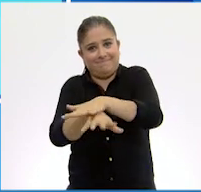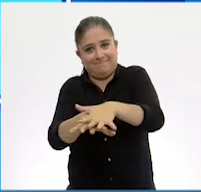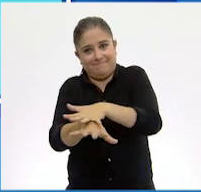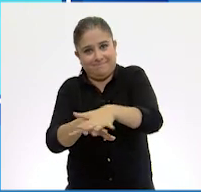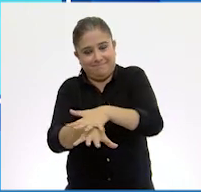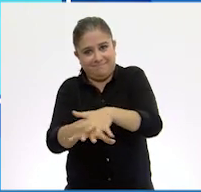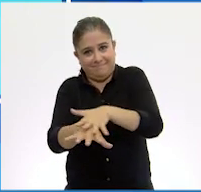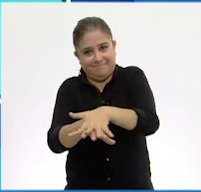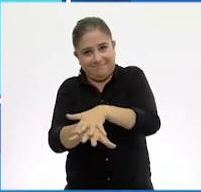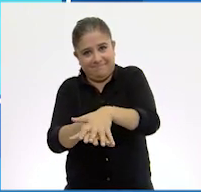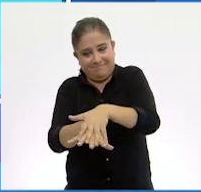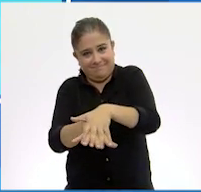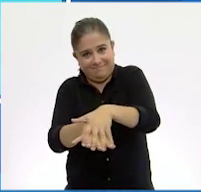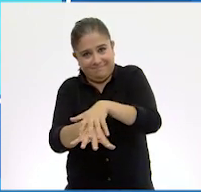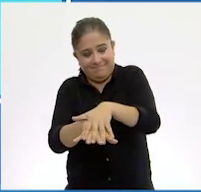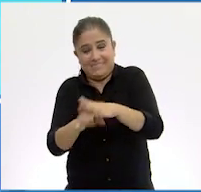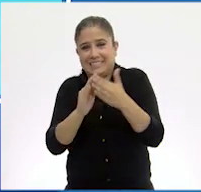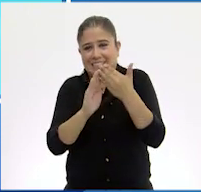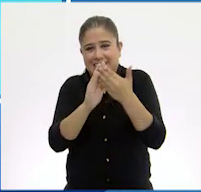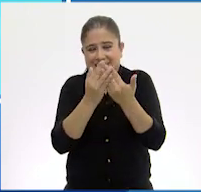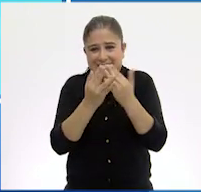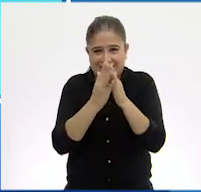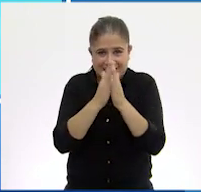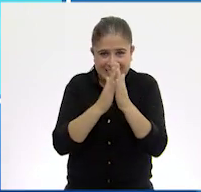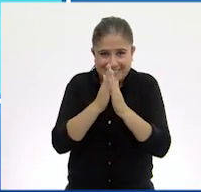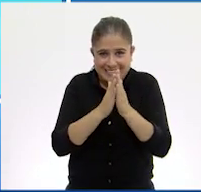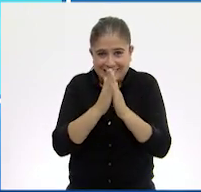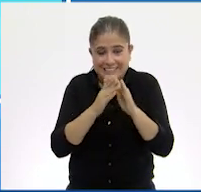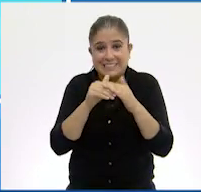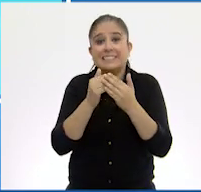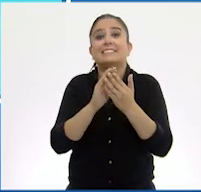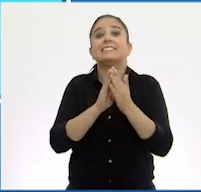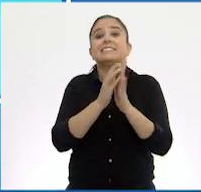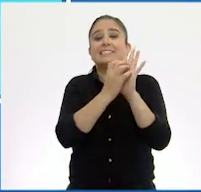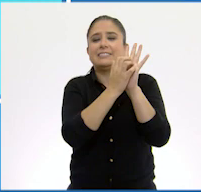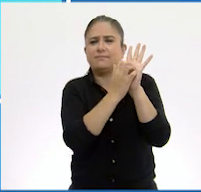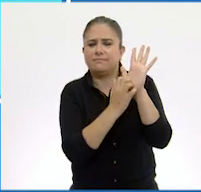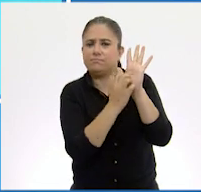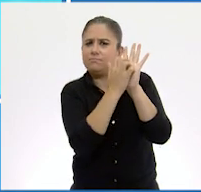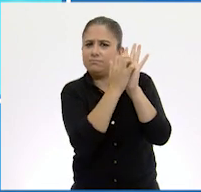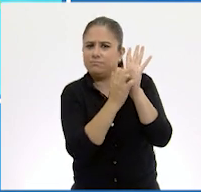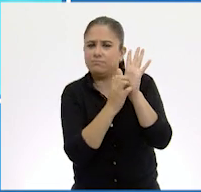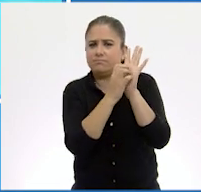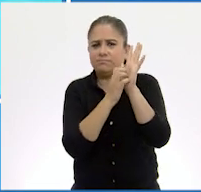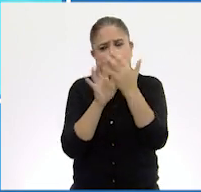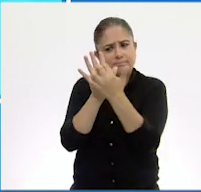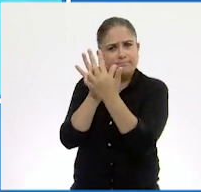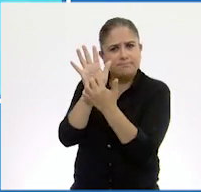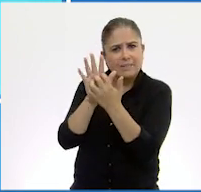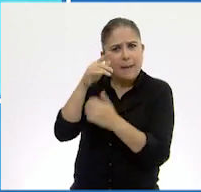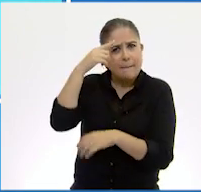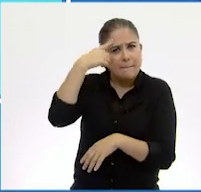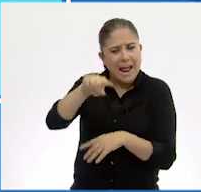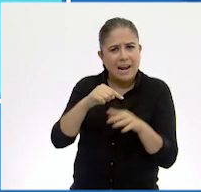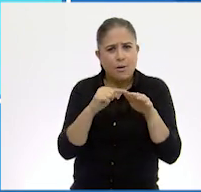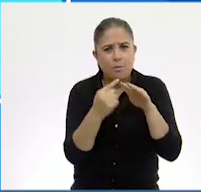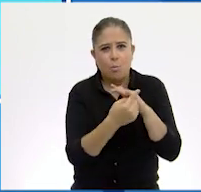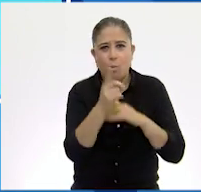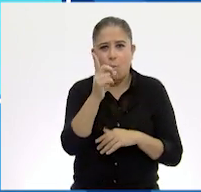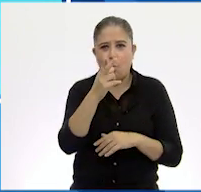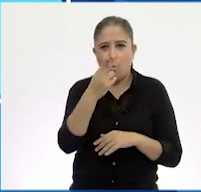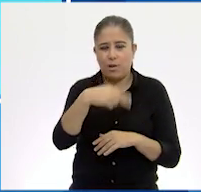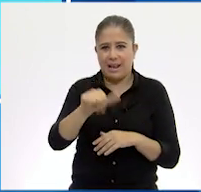la otra mano. Frota los dedos. Ahora haz como que rasguñas la palma de tus manos para lavar tus